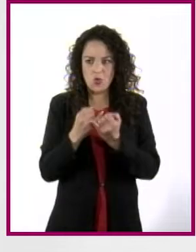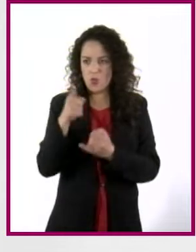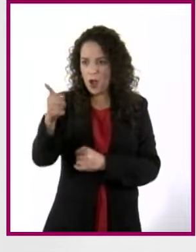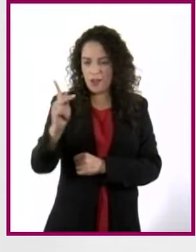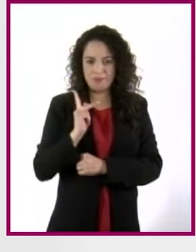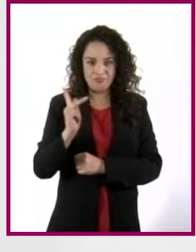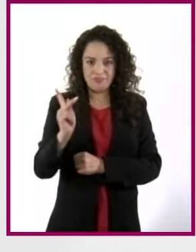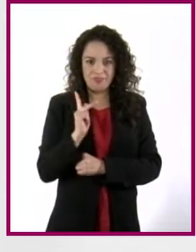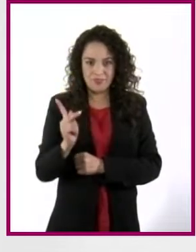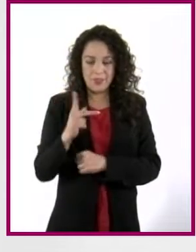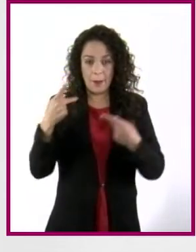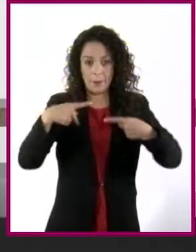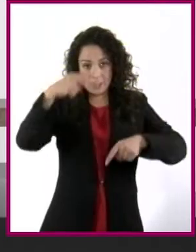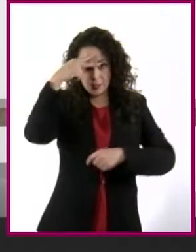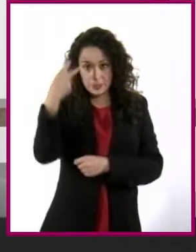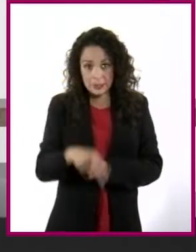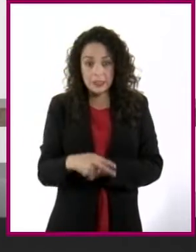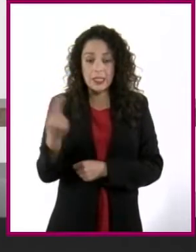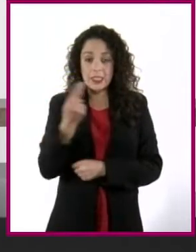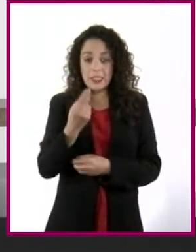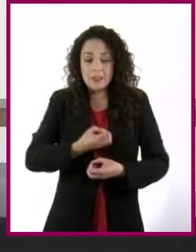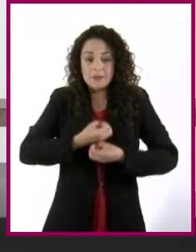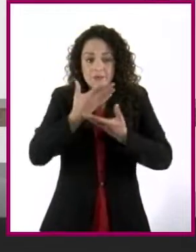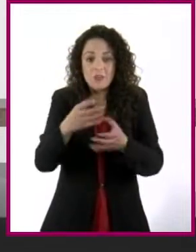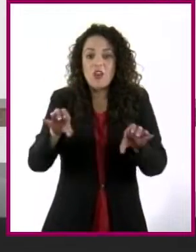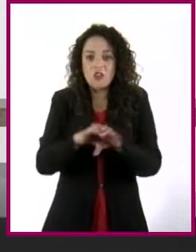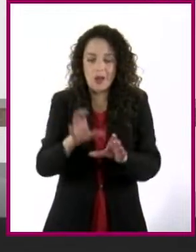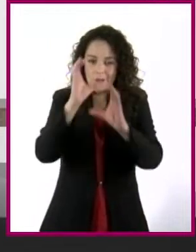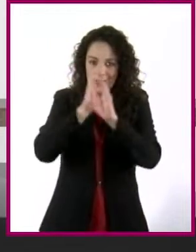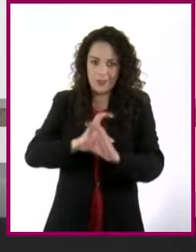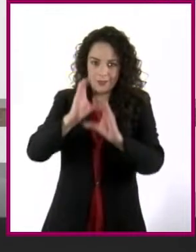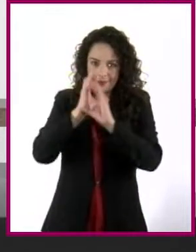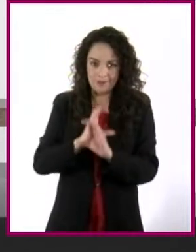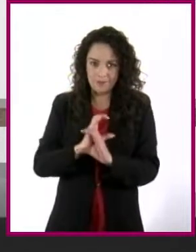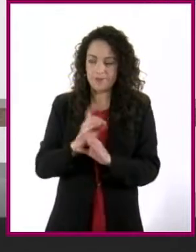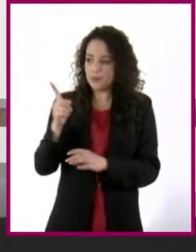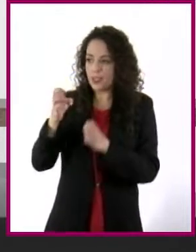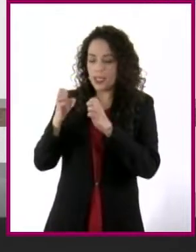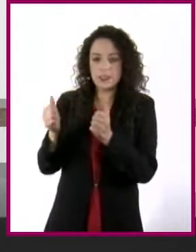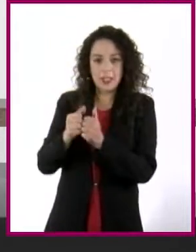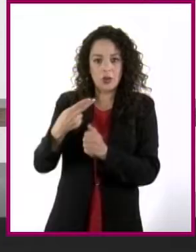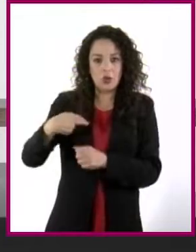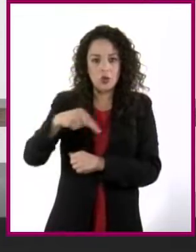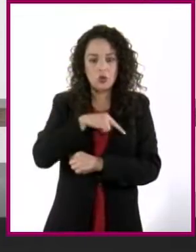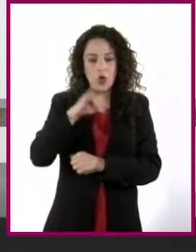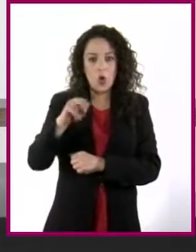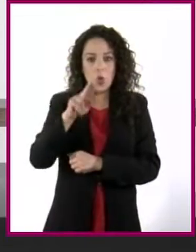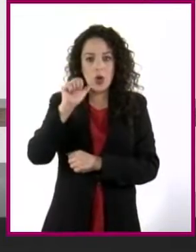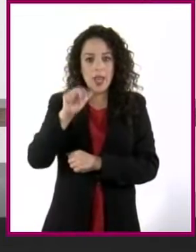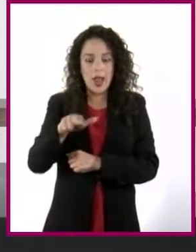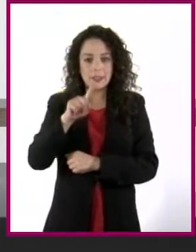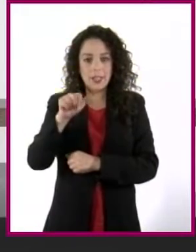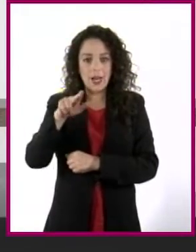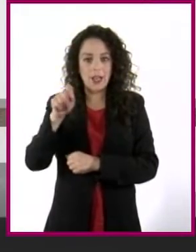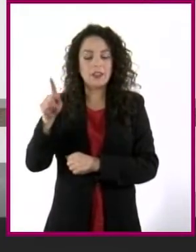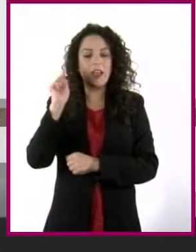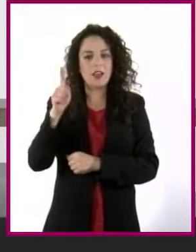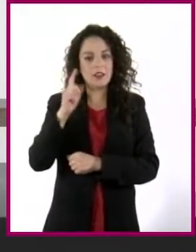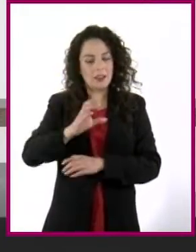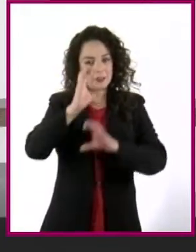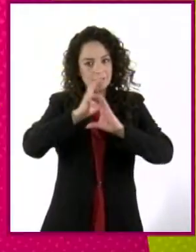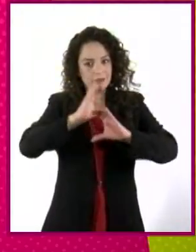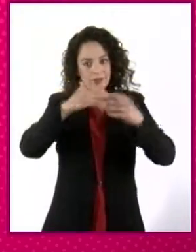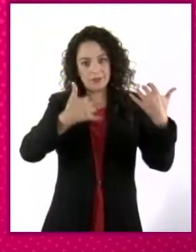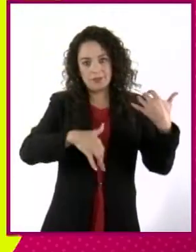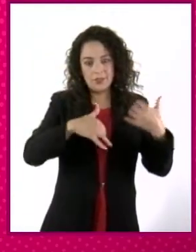y mexicanos que necesitan cantar. Nos acompaña el músico Julián Hernández Zanate, guitarrista y voz de Lumaltoc. Vamos a